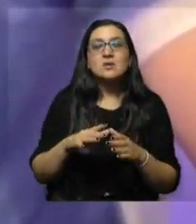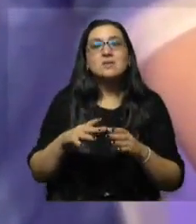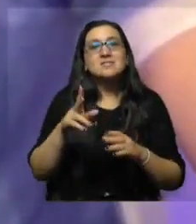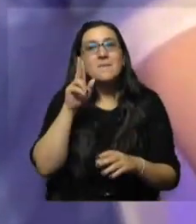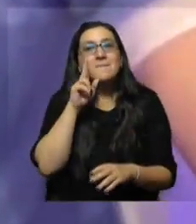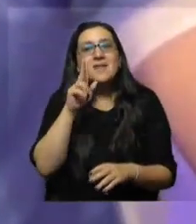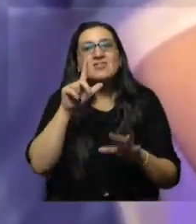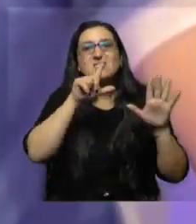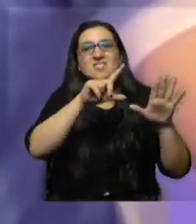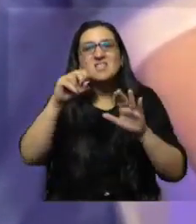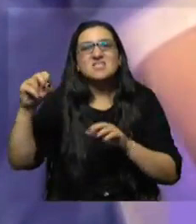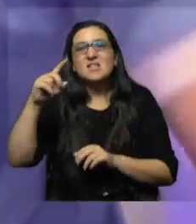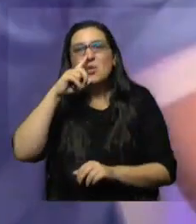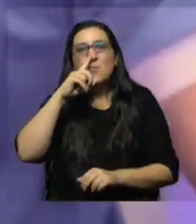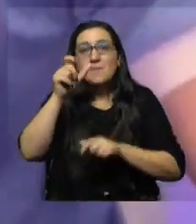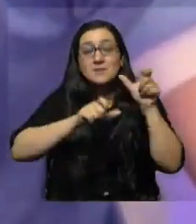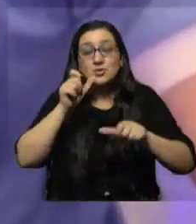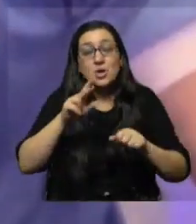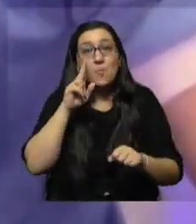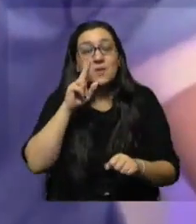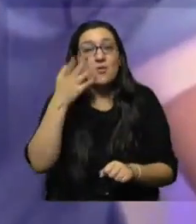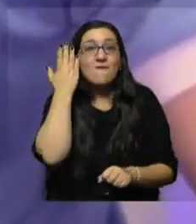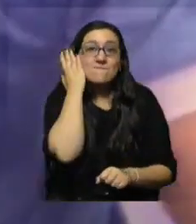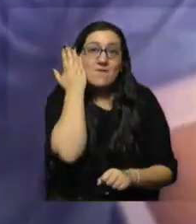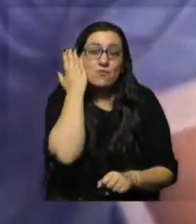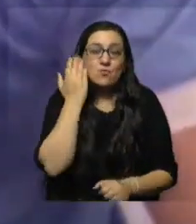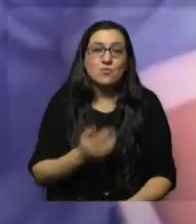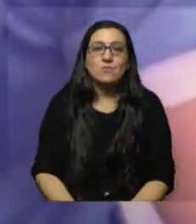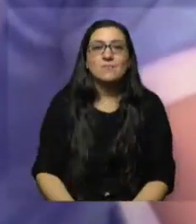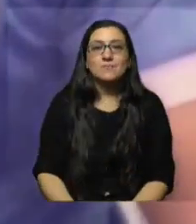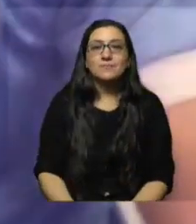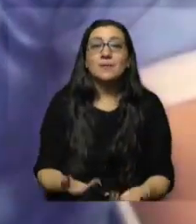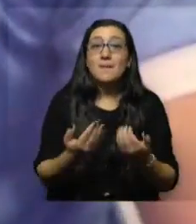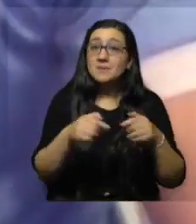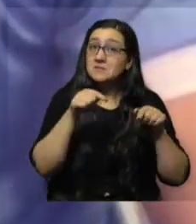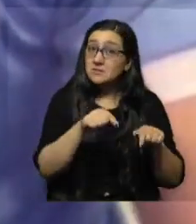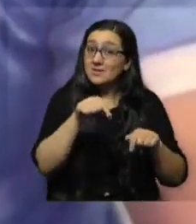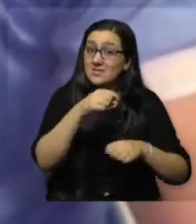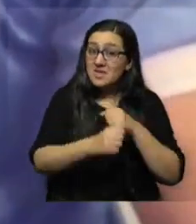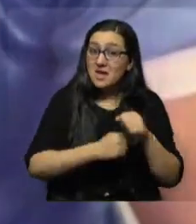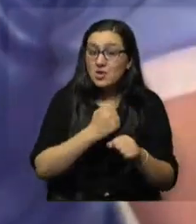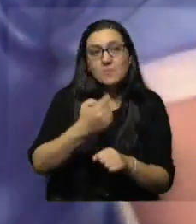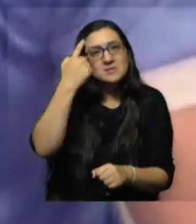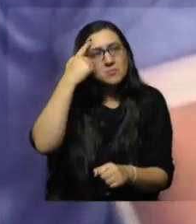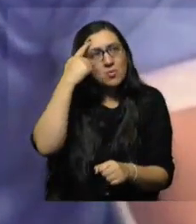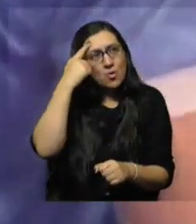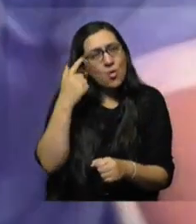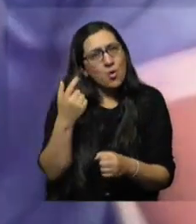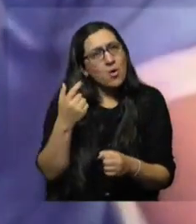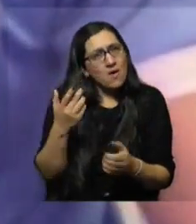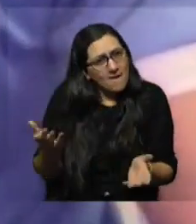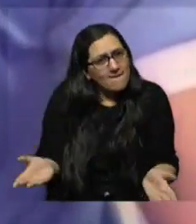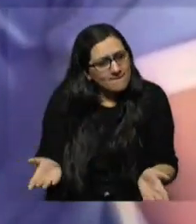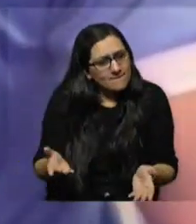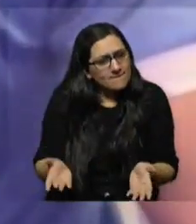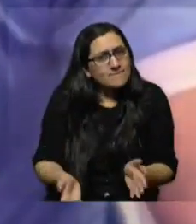en Facebook. Y a partir de eso, este año tomamos como iniciativa, ¿por qué no hacemos una canción propia para